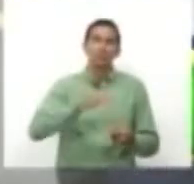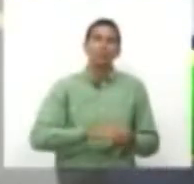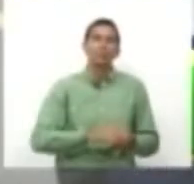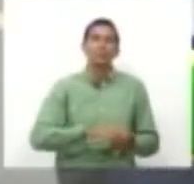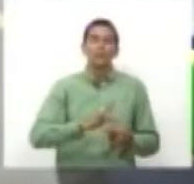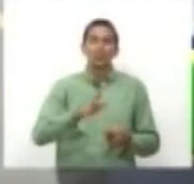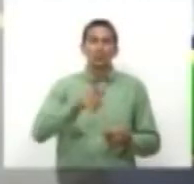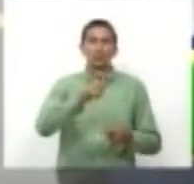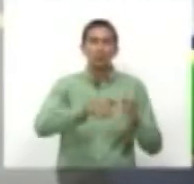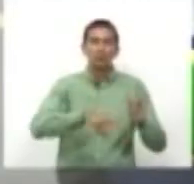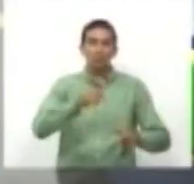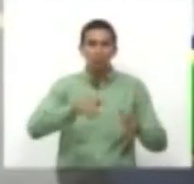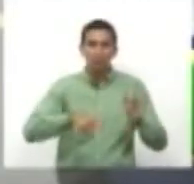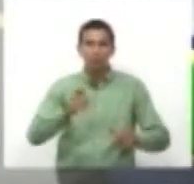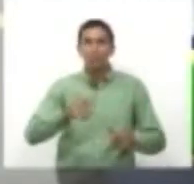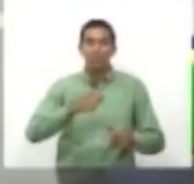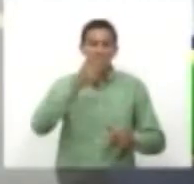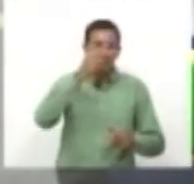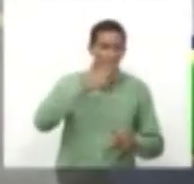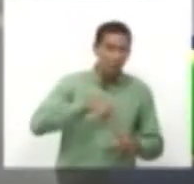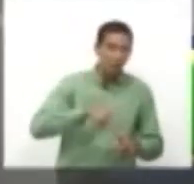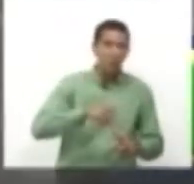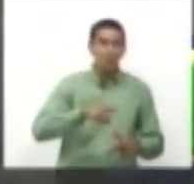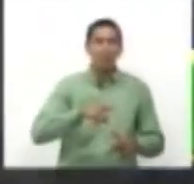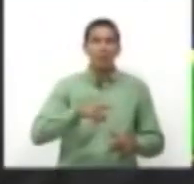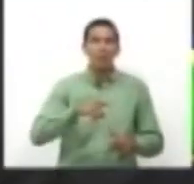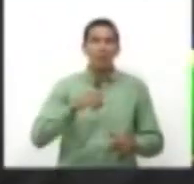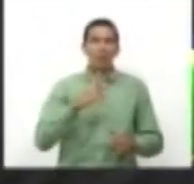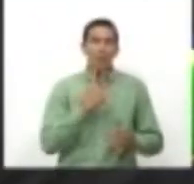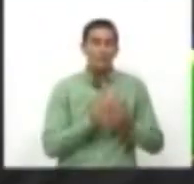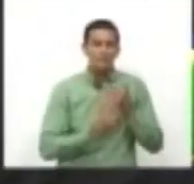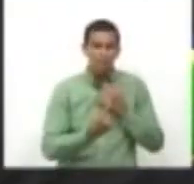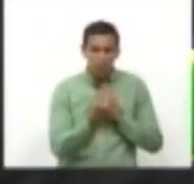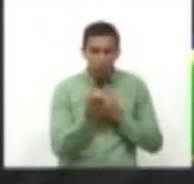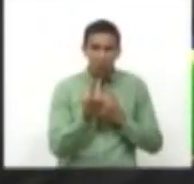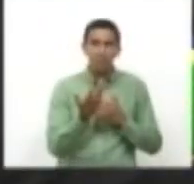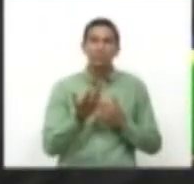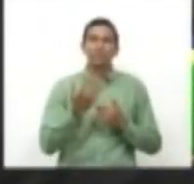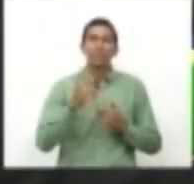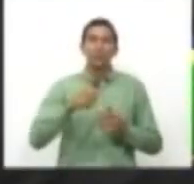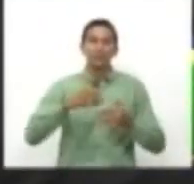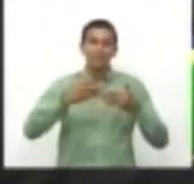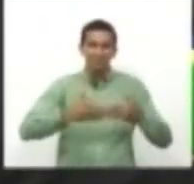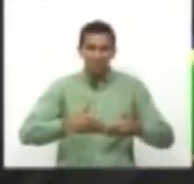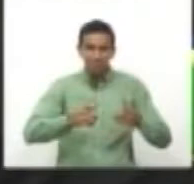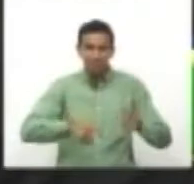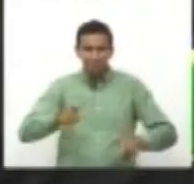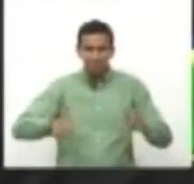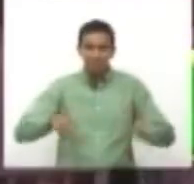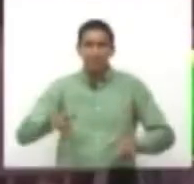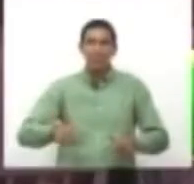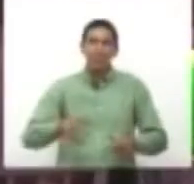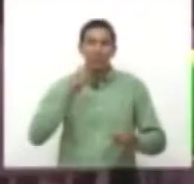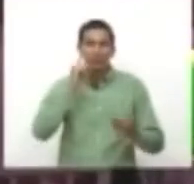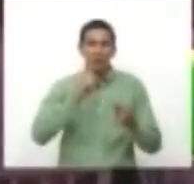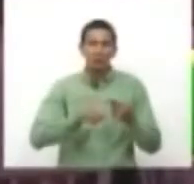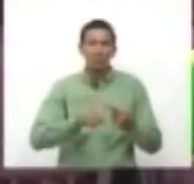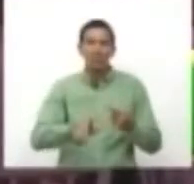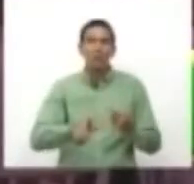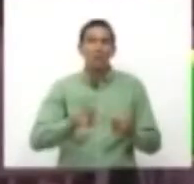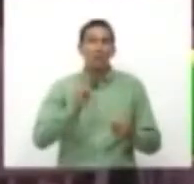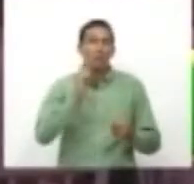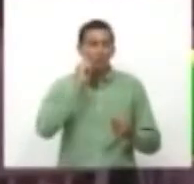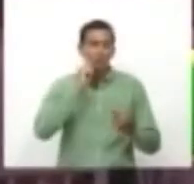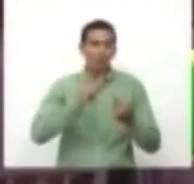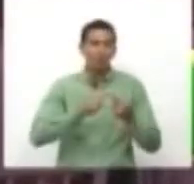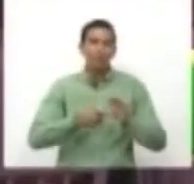de policías discapacitados y niños con necesidades educativas especiales, se realiza el 10º Café por un Futuro. Es por esto que este evento